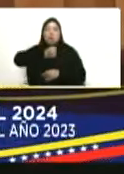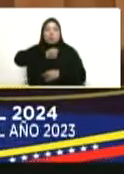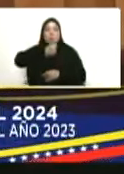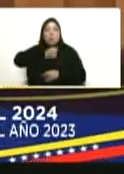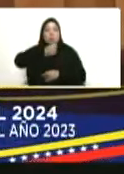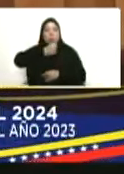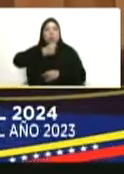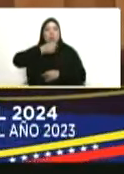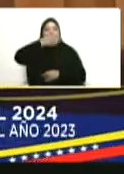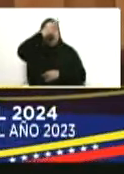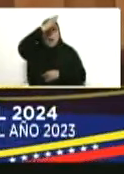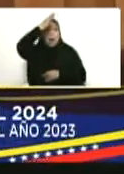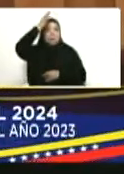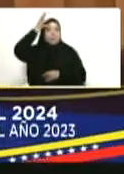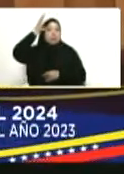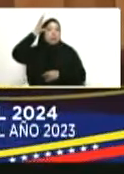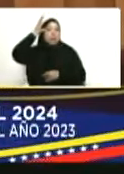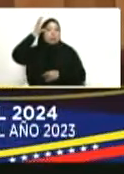don Capriles,